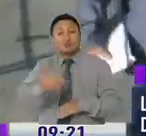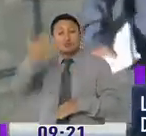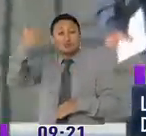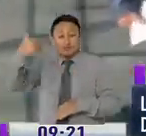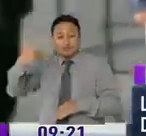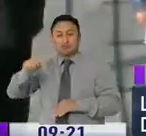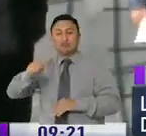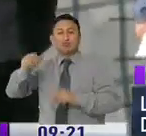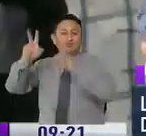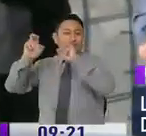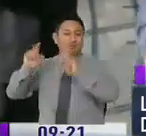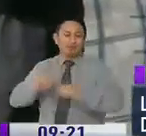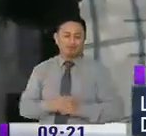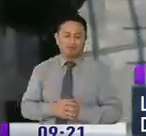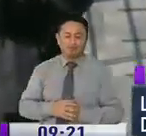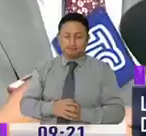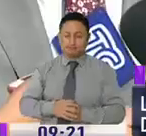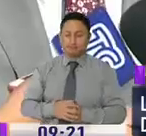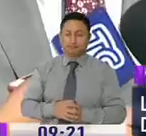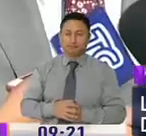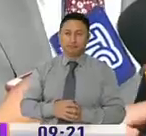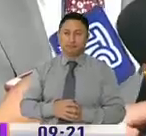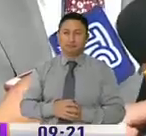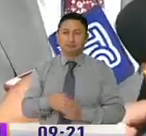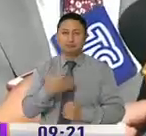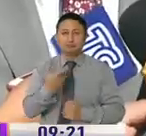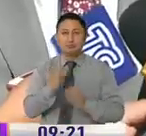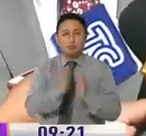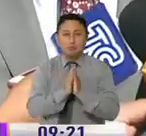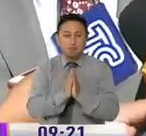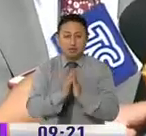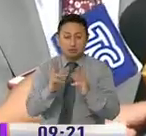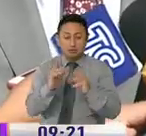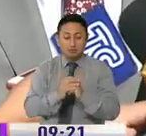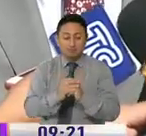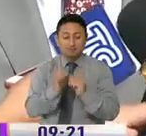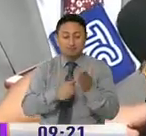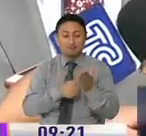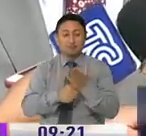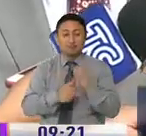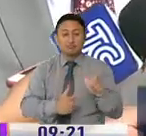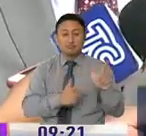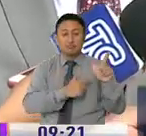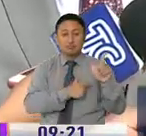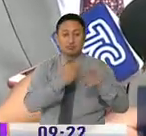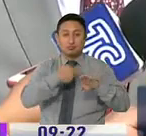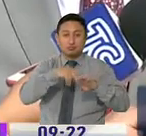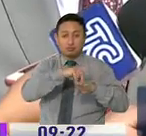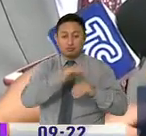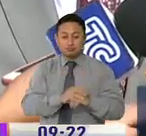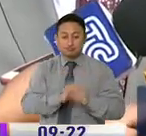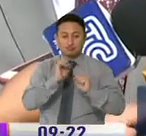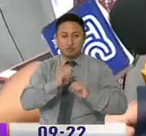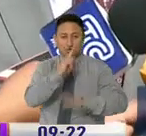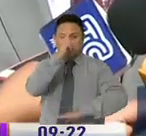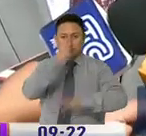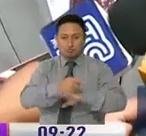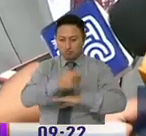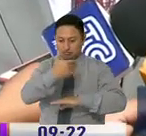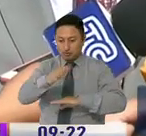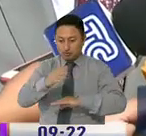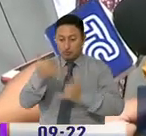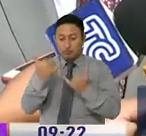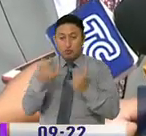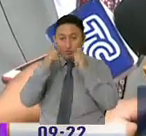para determinar otros delitos. Pido y aspiro, señor ministro de Defensa Nacional, de que disponga, conforme lo